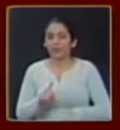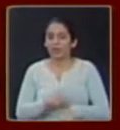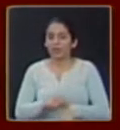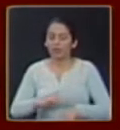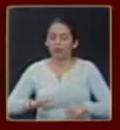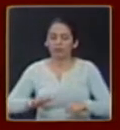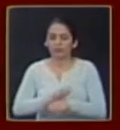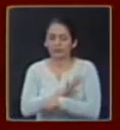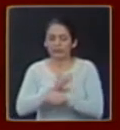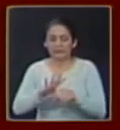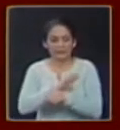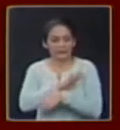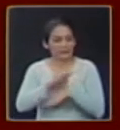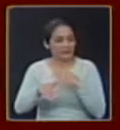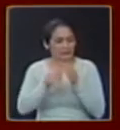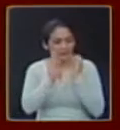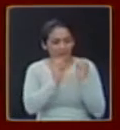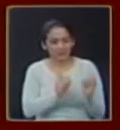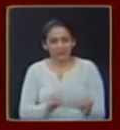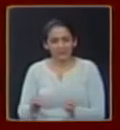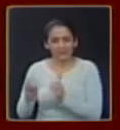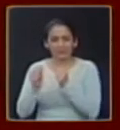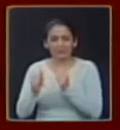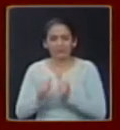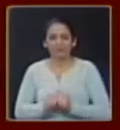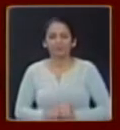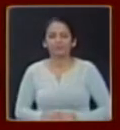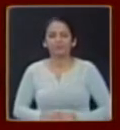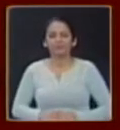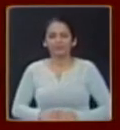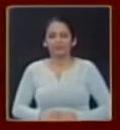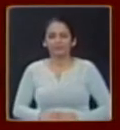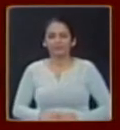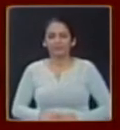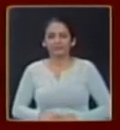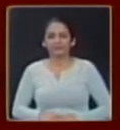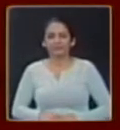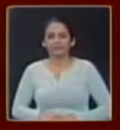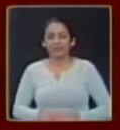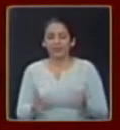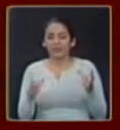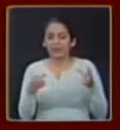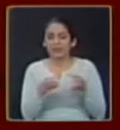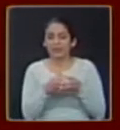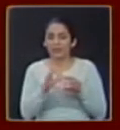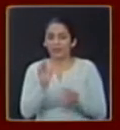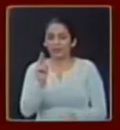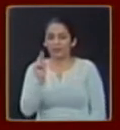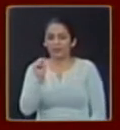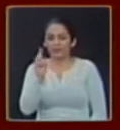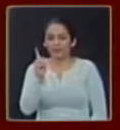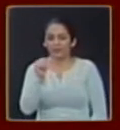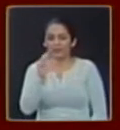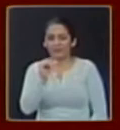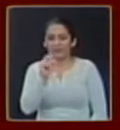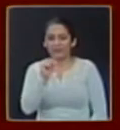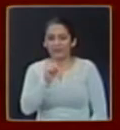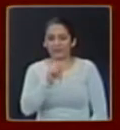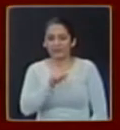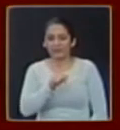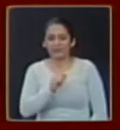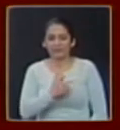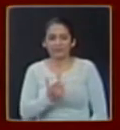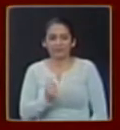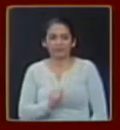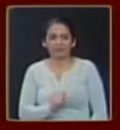tiempo de todos los involucrados y especialmente de la fundación, o sea, de mí, porque